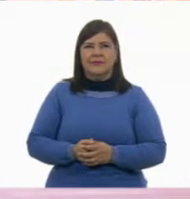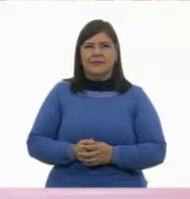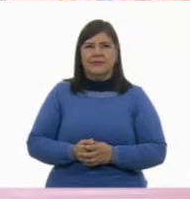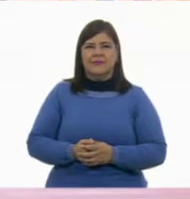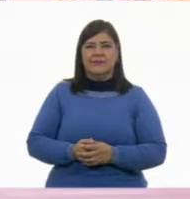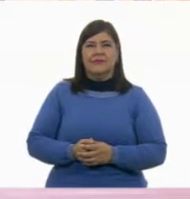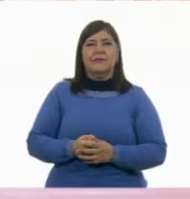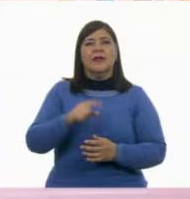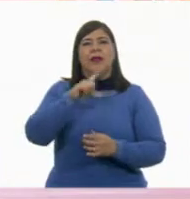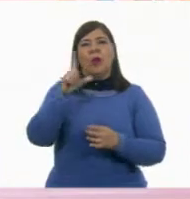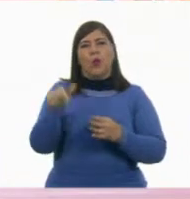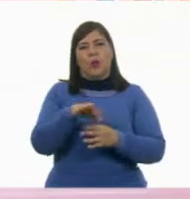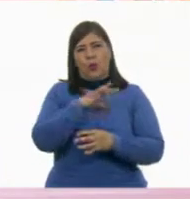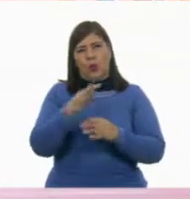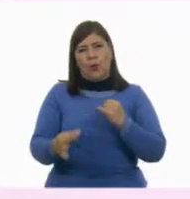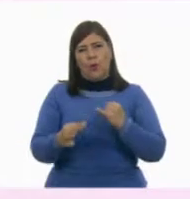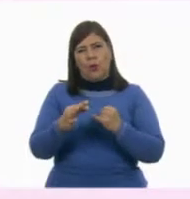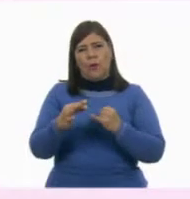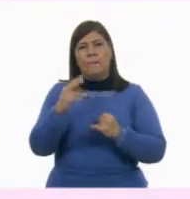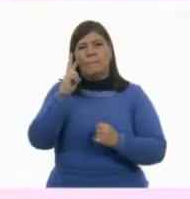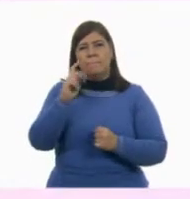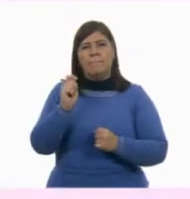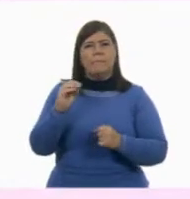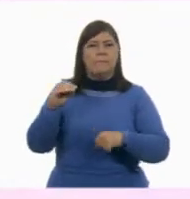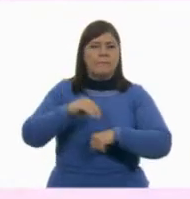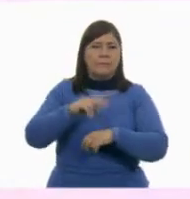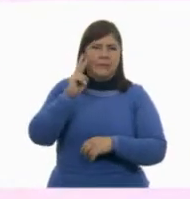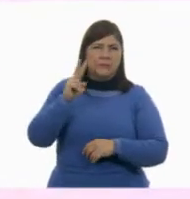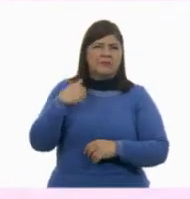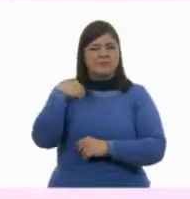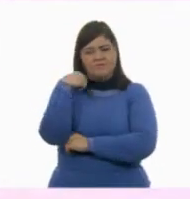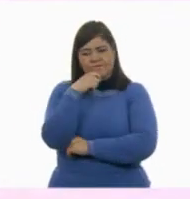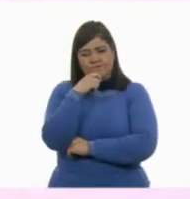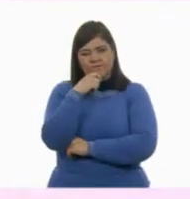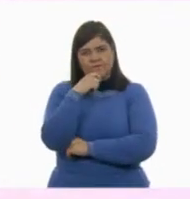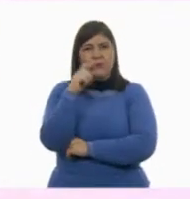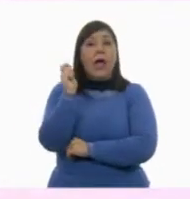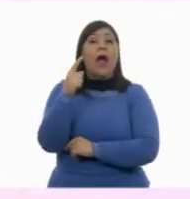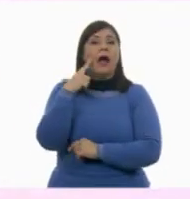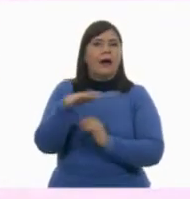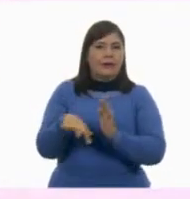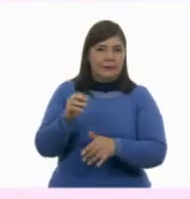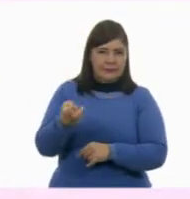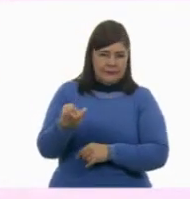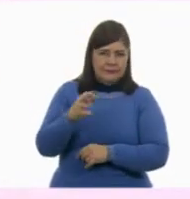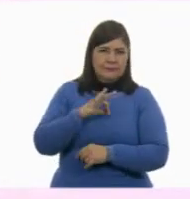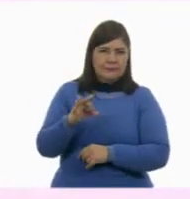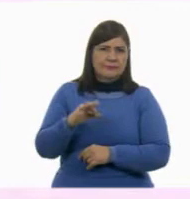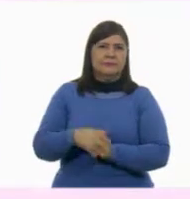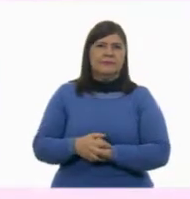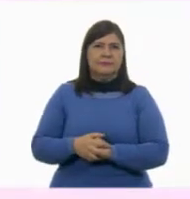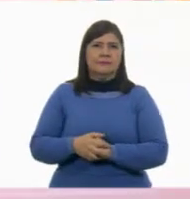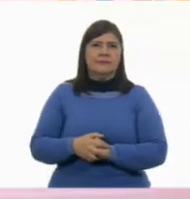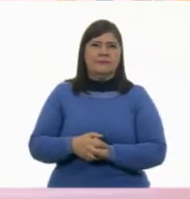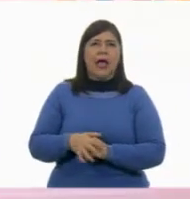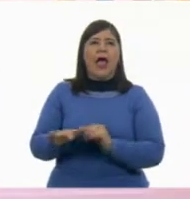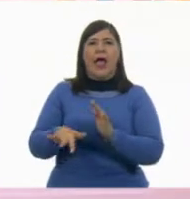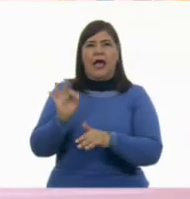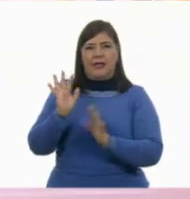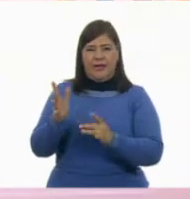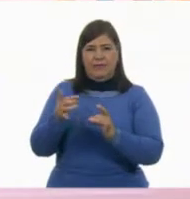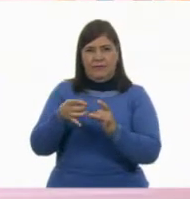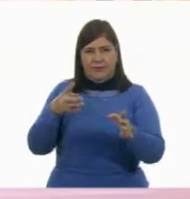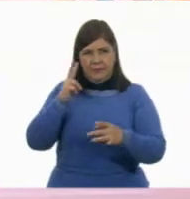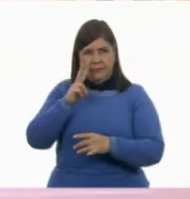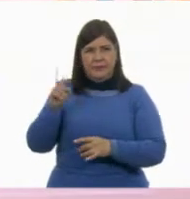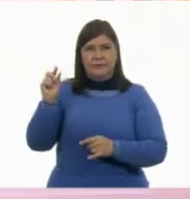Y finalmente ponemos, ¿qué será? ¿Cuál me falta? Ah, este círculo. Ah, ya encontré la flecha.